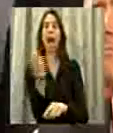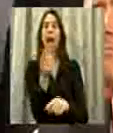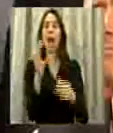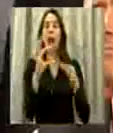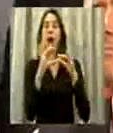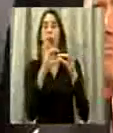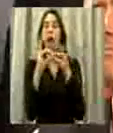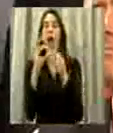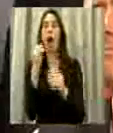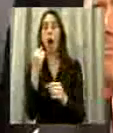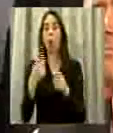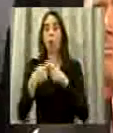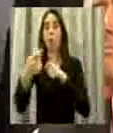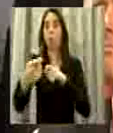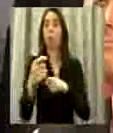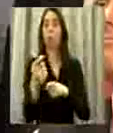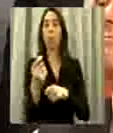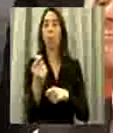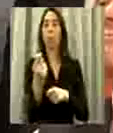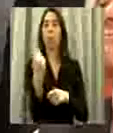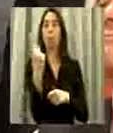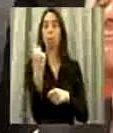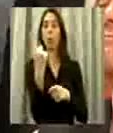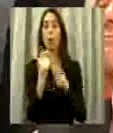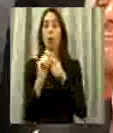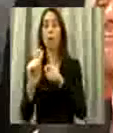incentivos perversos.